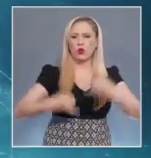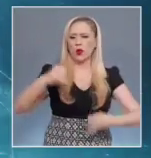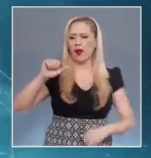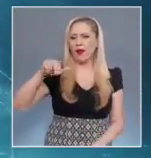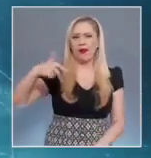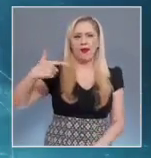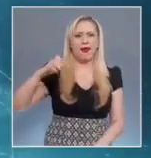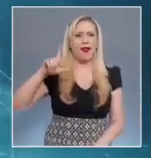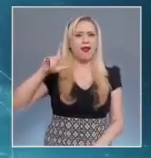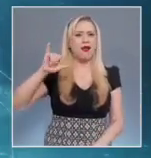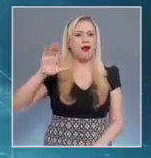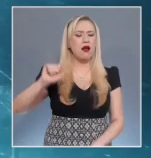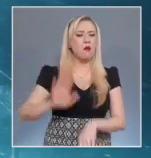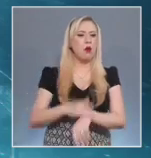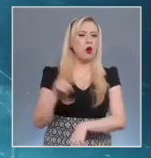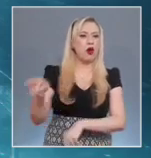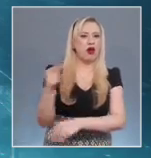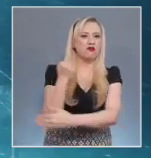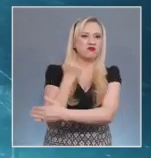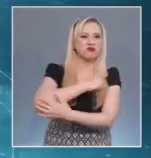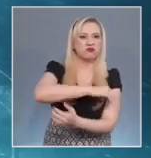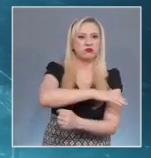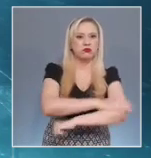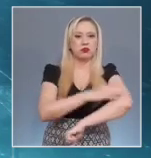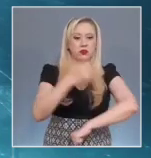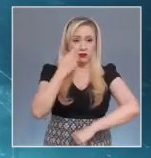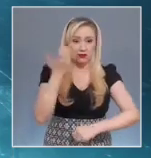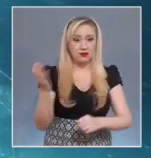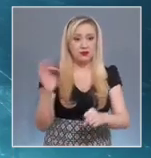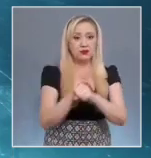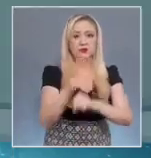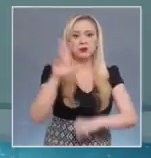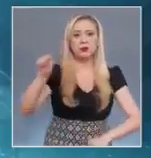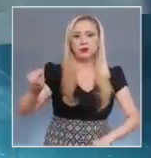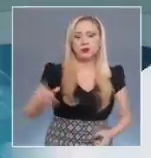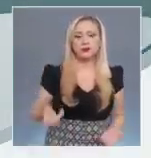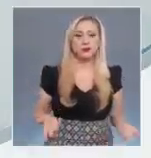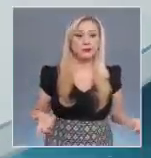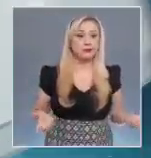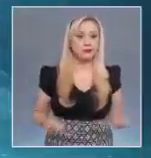Amplía el INE licencias de paternidad para los trabajadores administrativos.